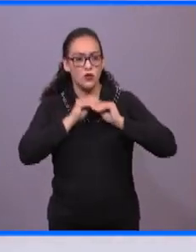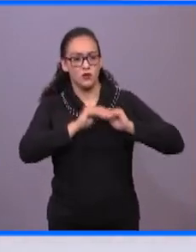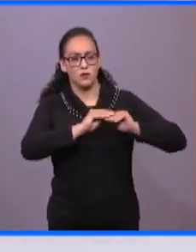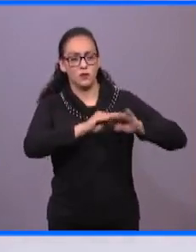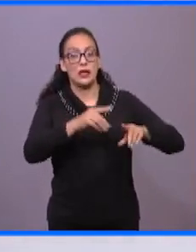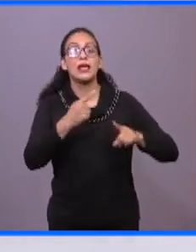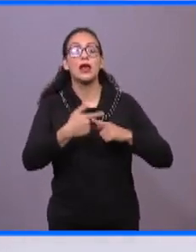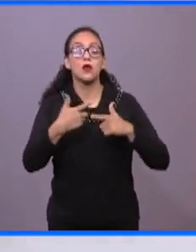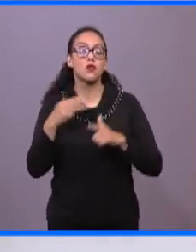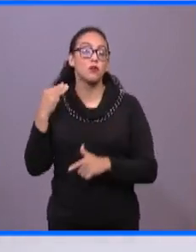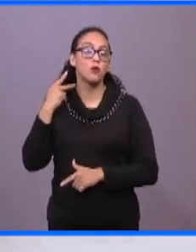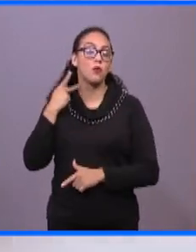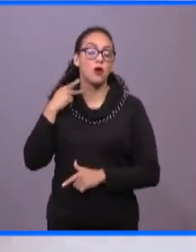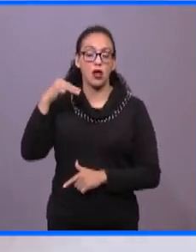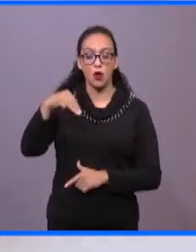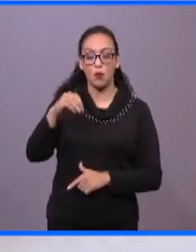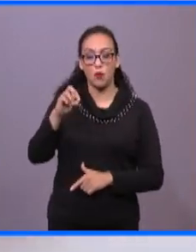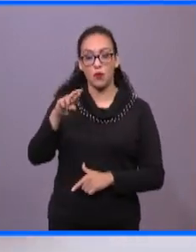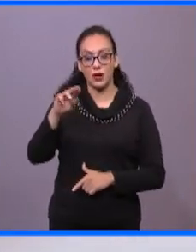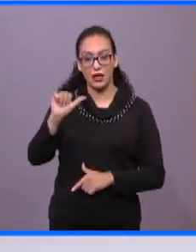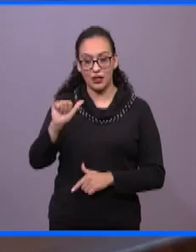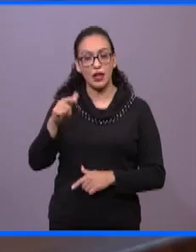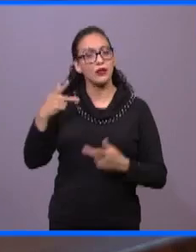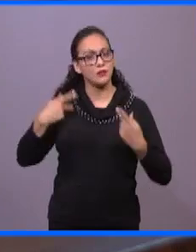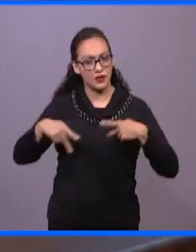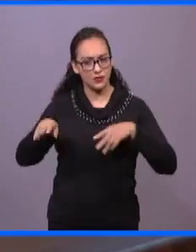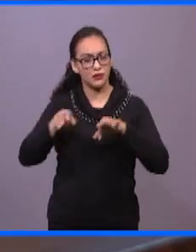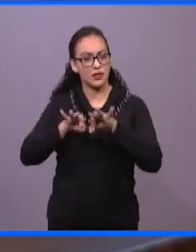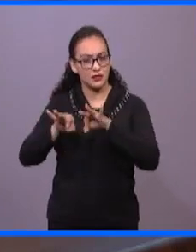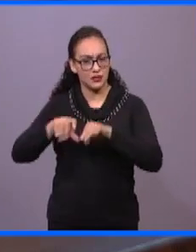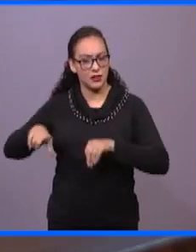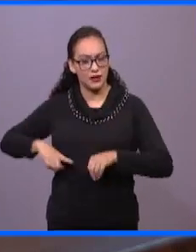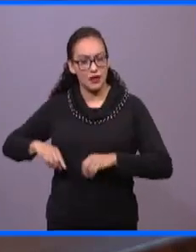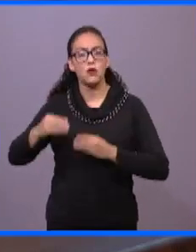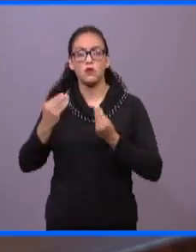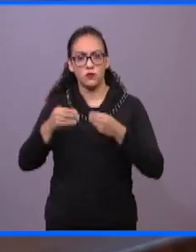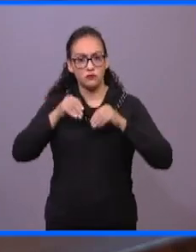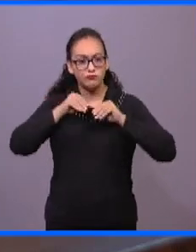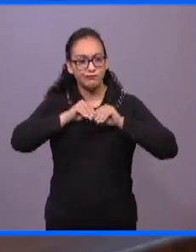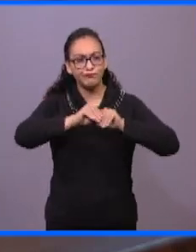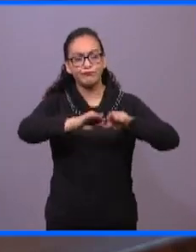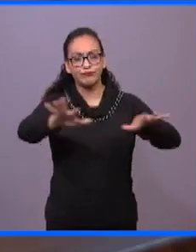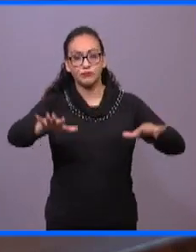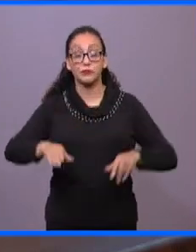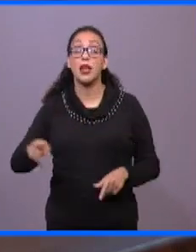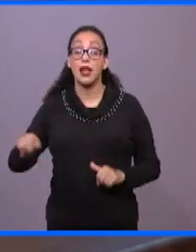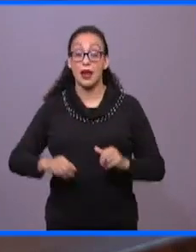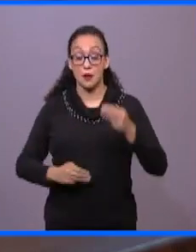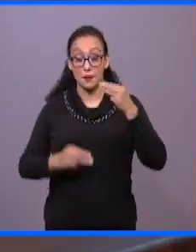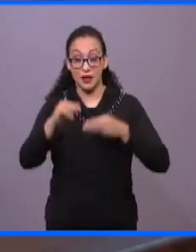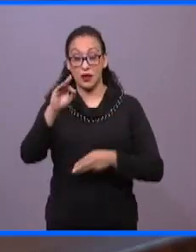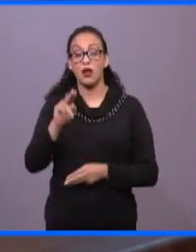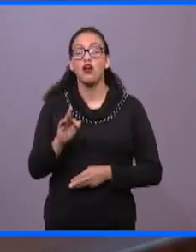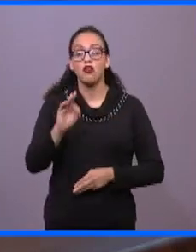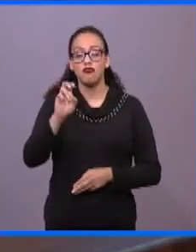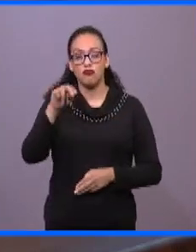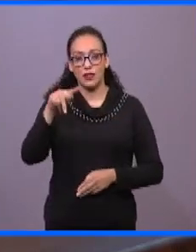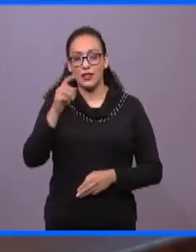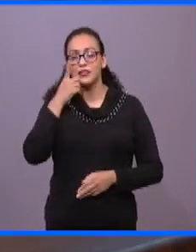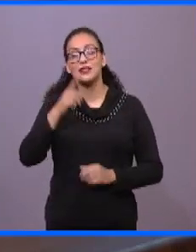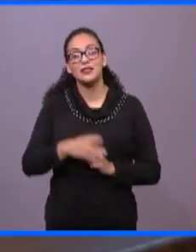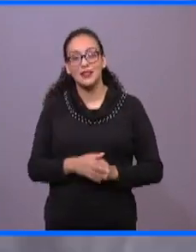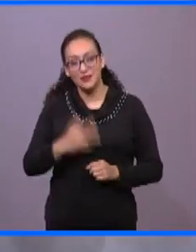parte de Morena y personas servidoras públicas. El argumento del magistrado Felipe Fuentes Barrera es que no se aportaron